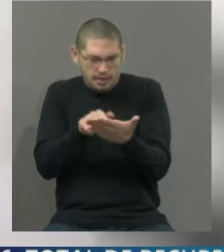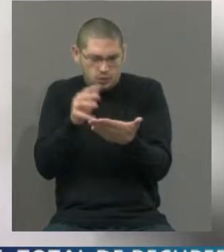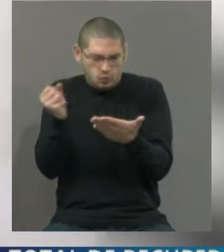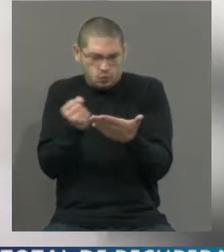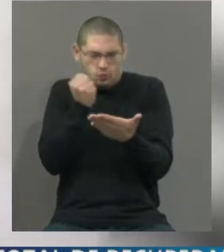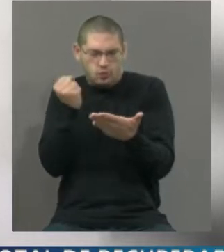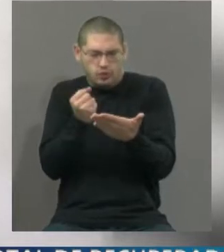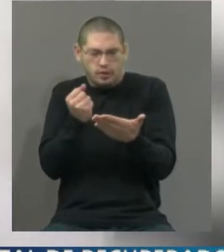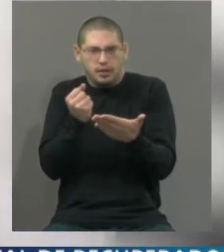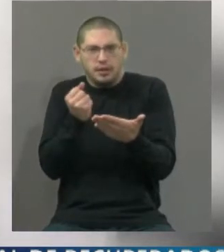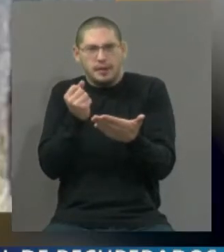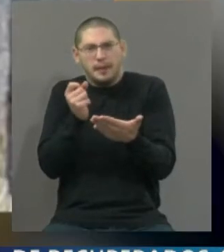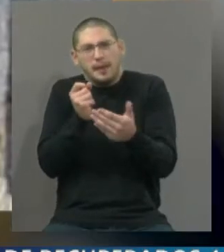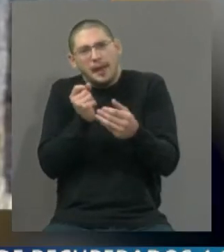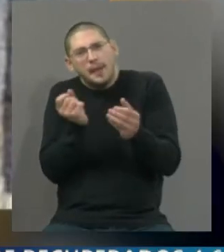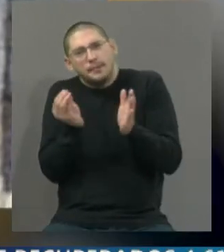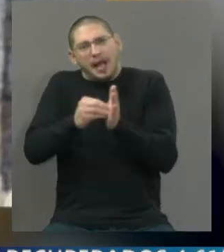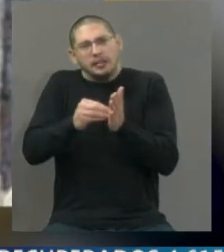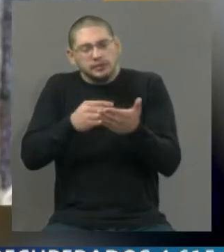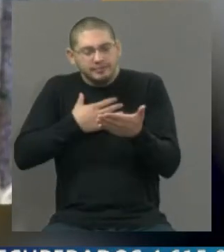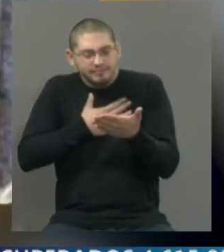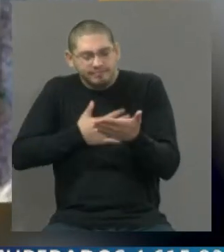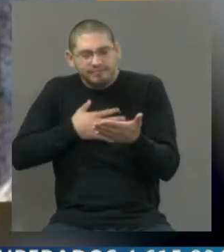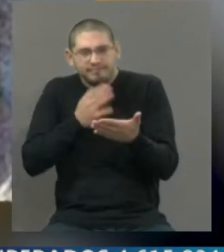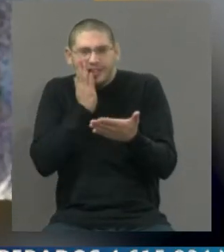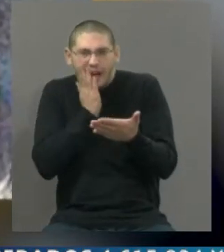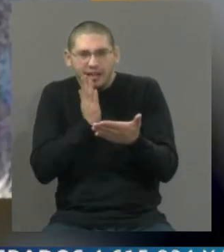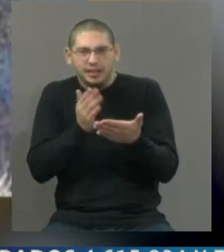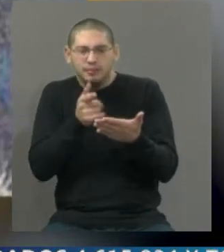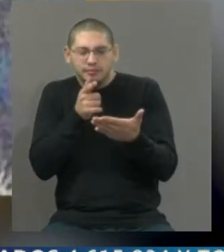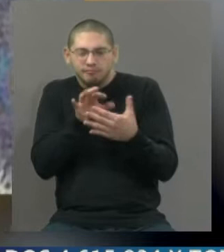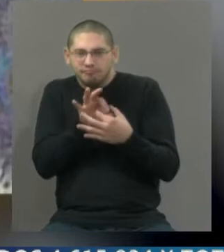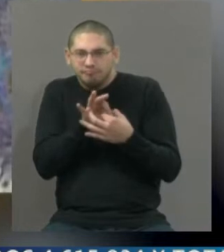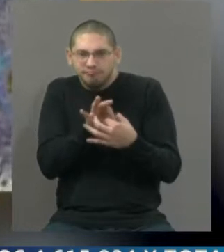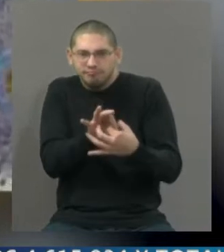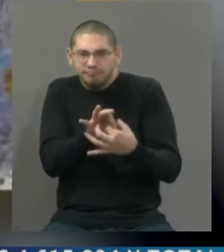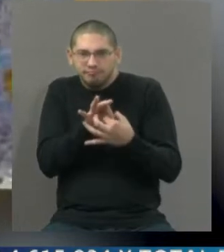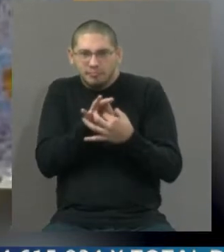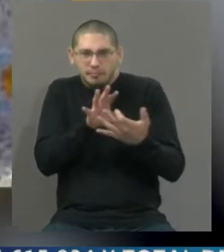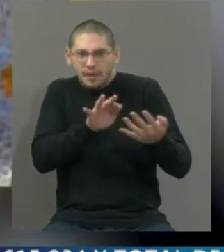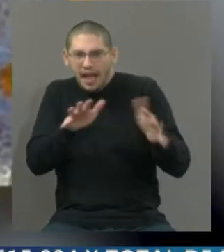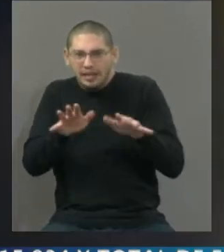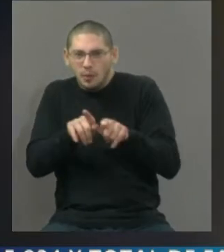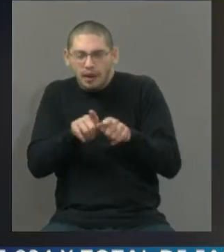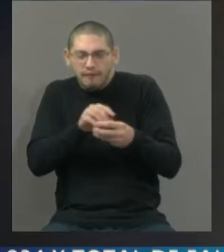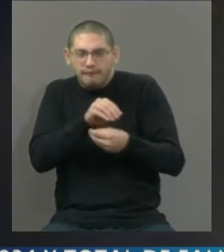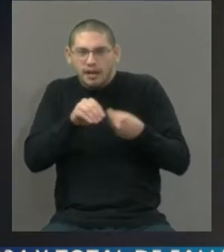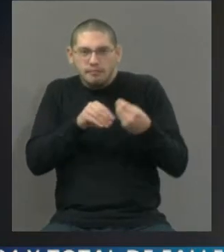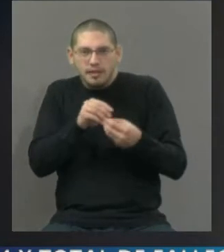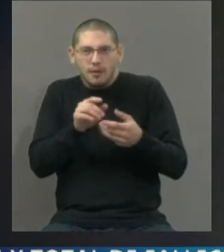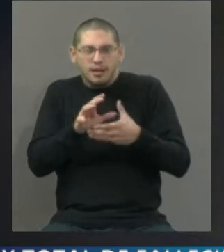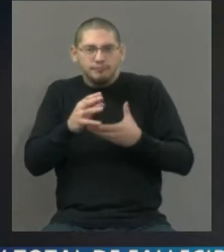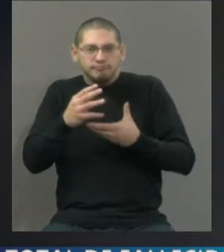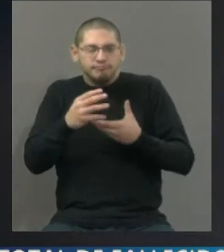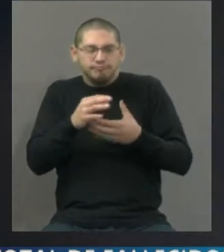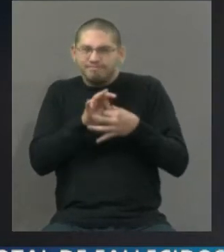hasta un cariño casi familiar. El mendocino se siente muy identificado con esta cuestión, se siente muy